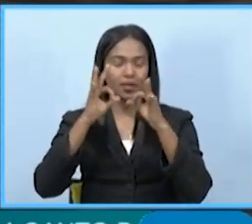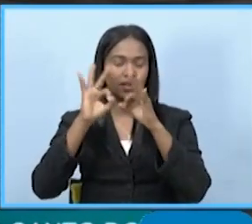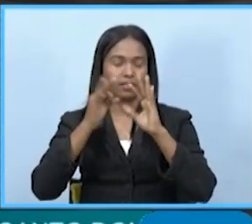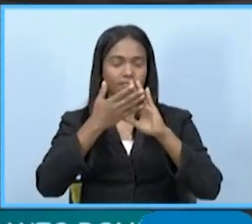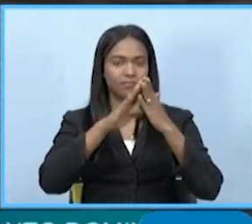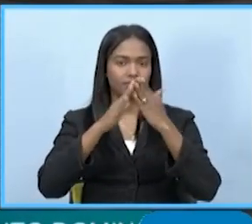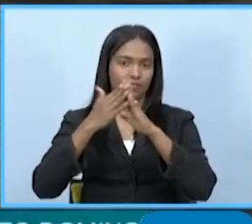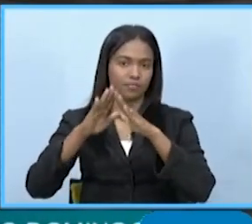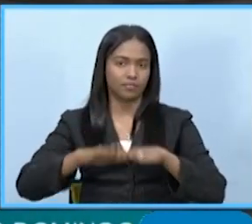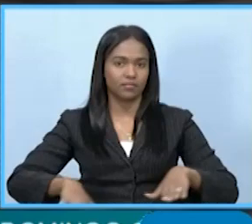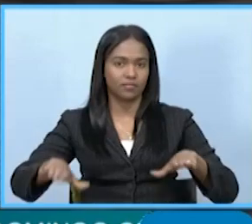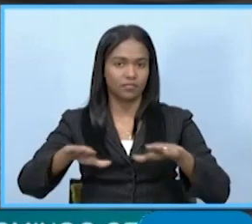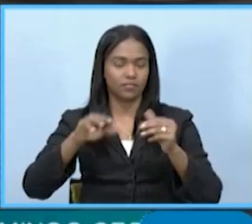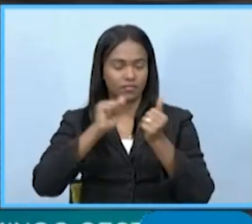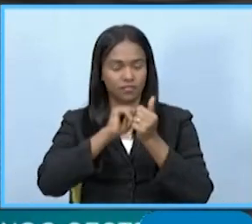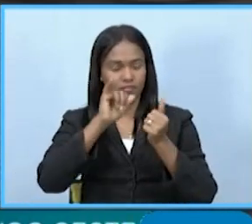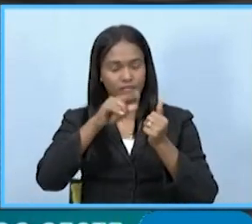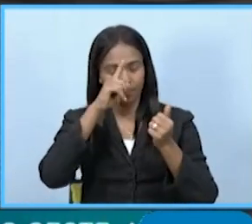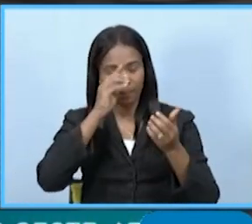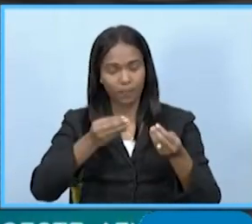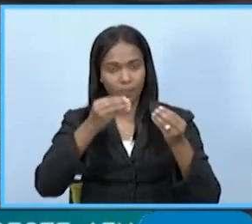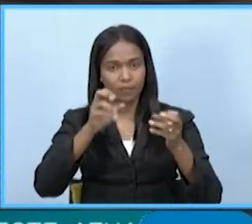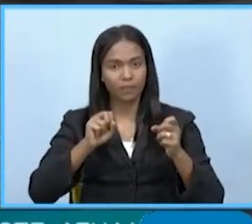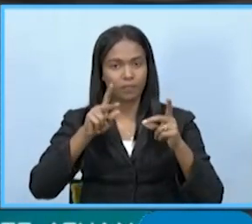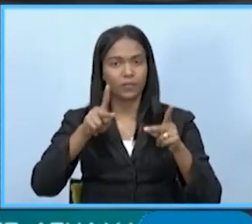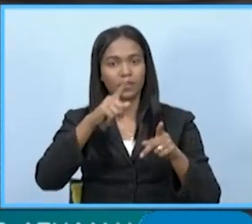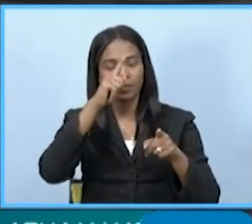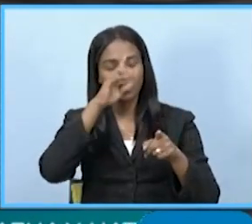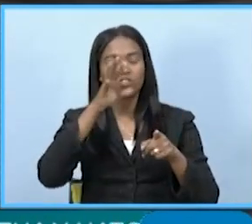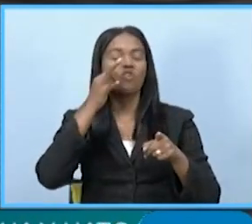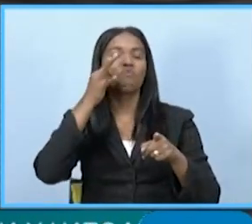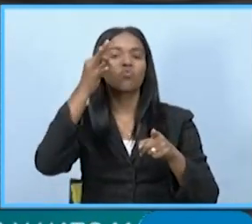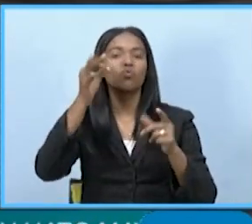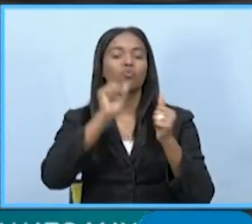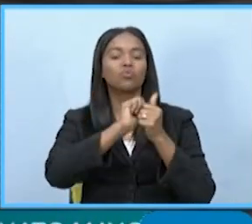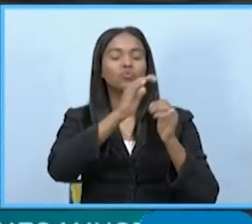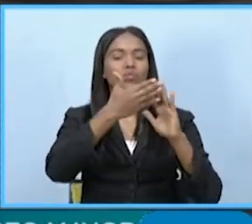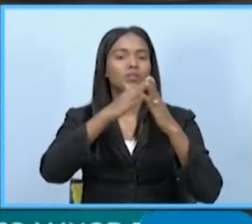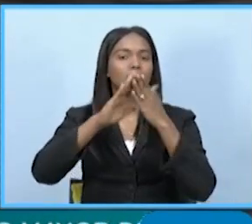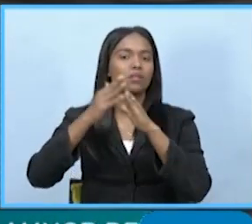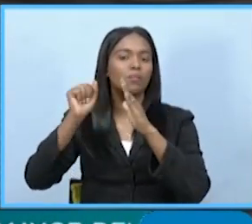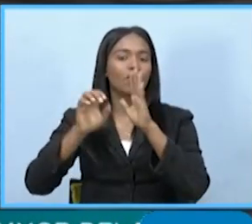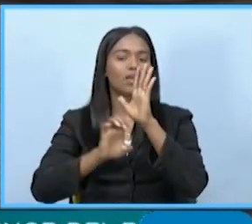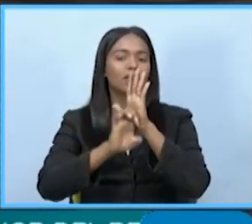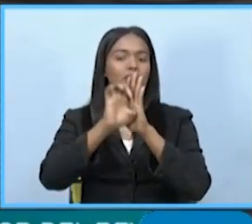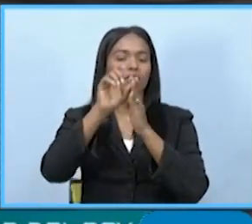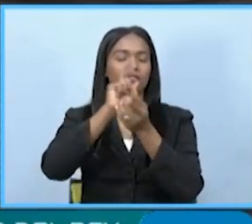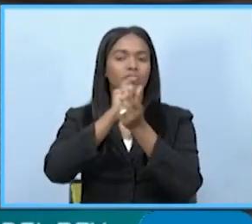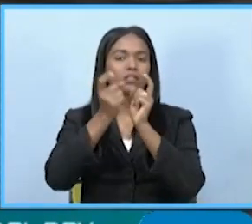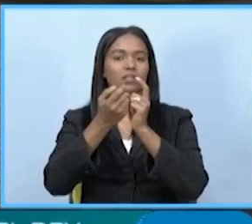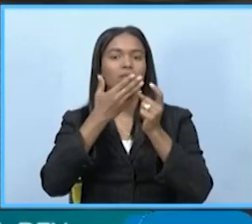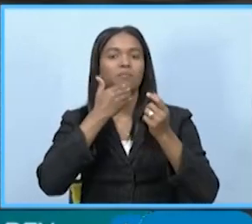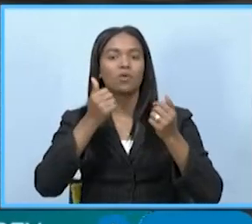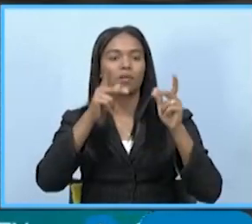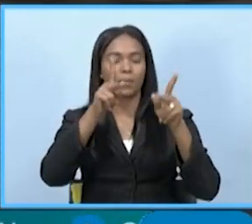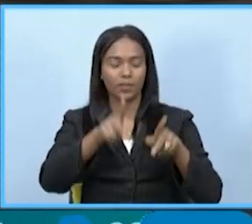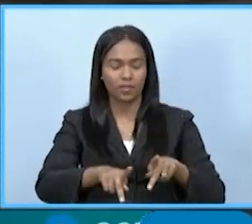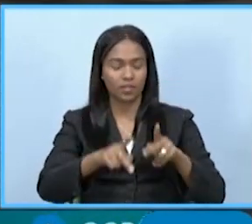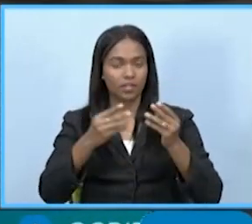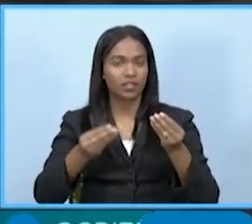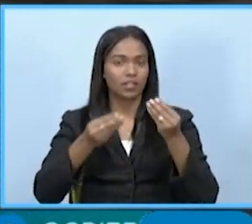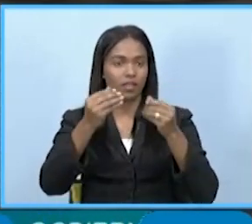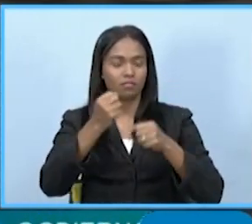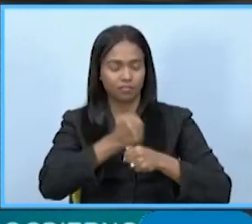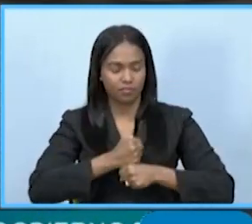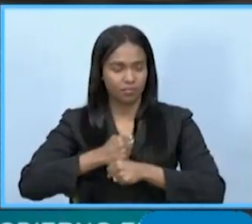nacional, al darles la oportunidad de que su futuro y su comunidad evolucionen hacia un estado de bienestar general y